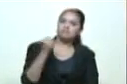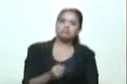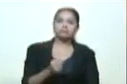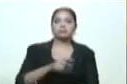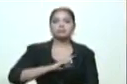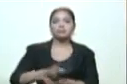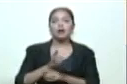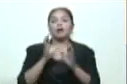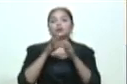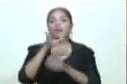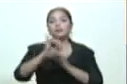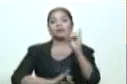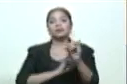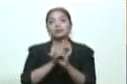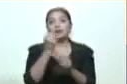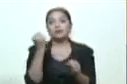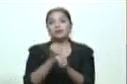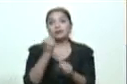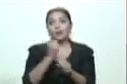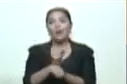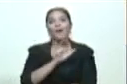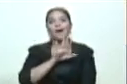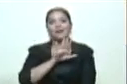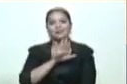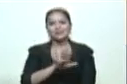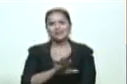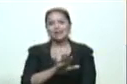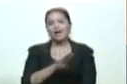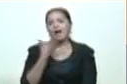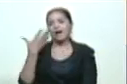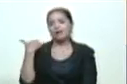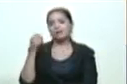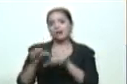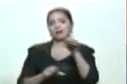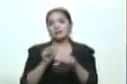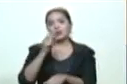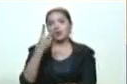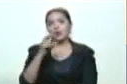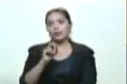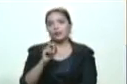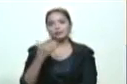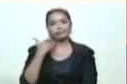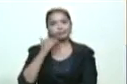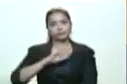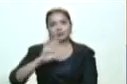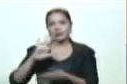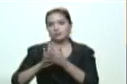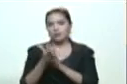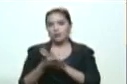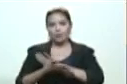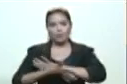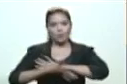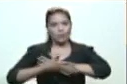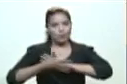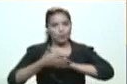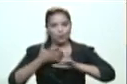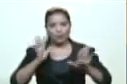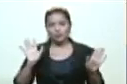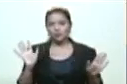la División Internacional del Trabajo así lo hizo durante el siglo XX, se agotó, se ha